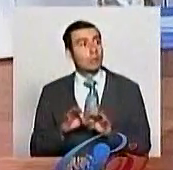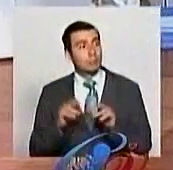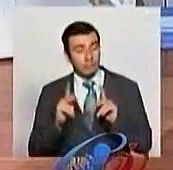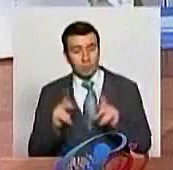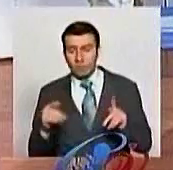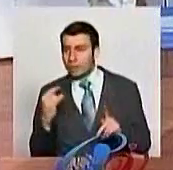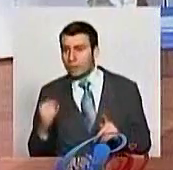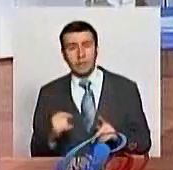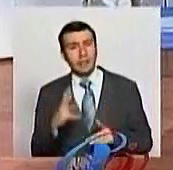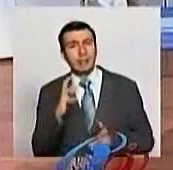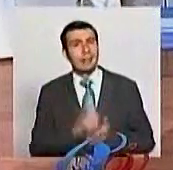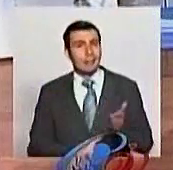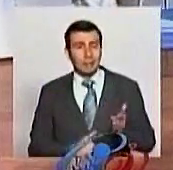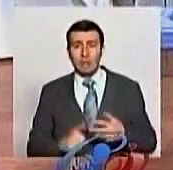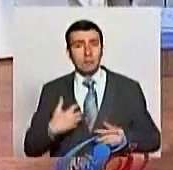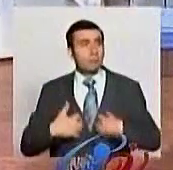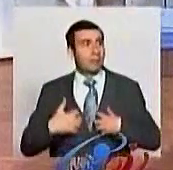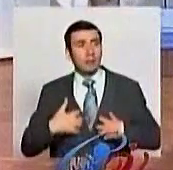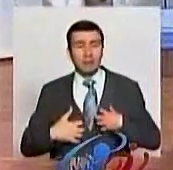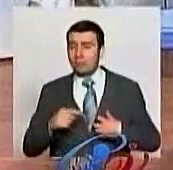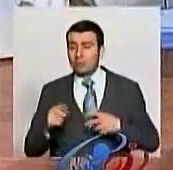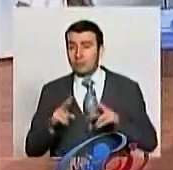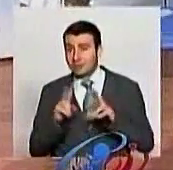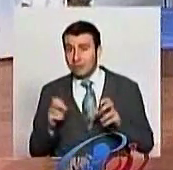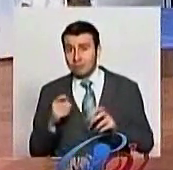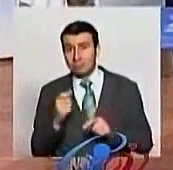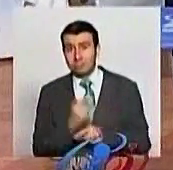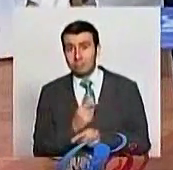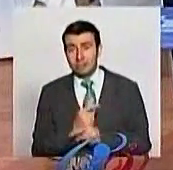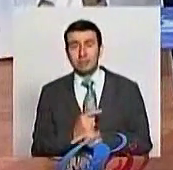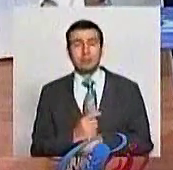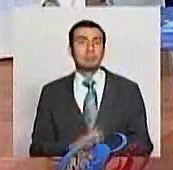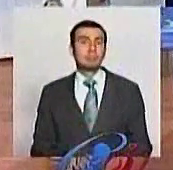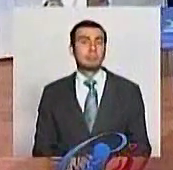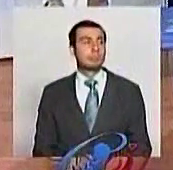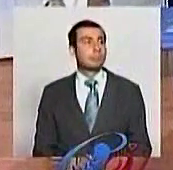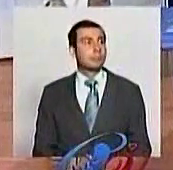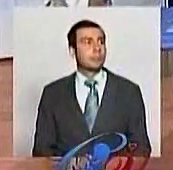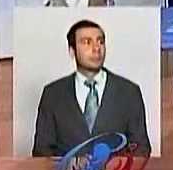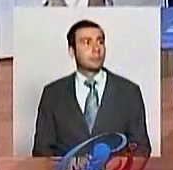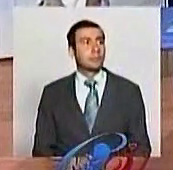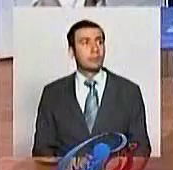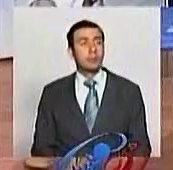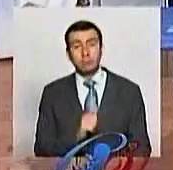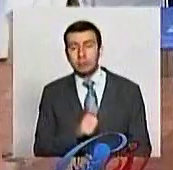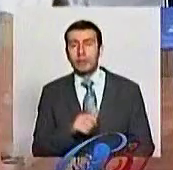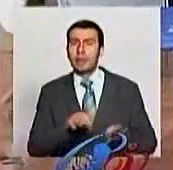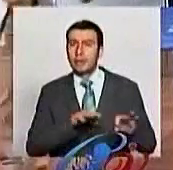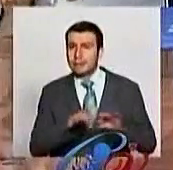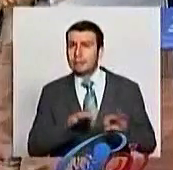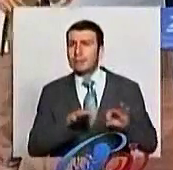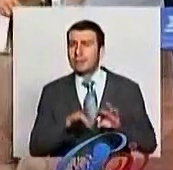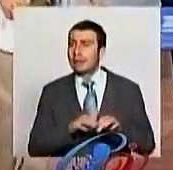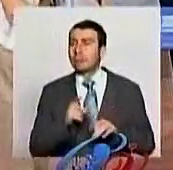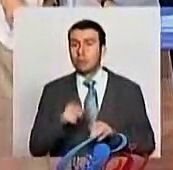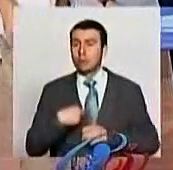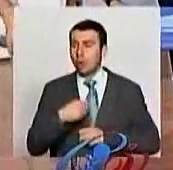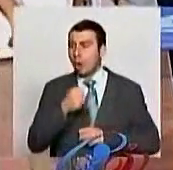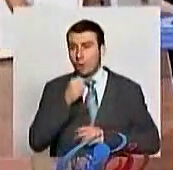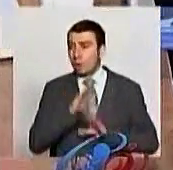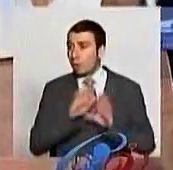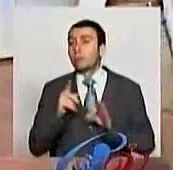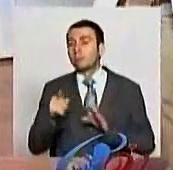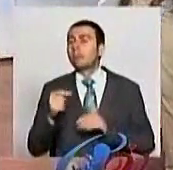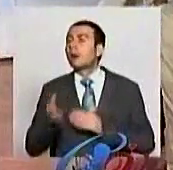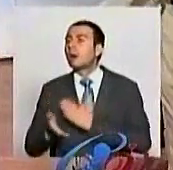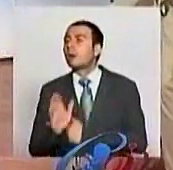temor al tema del electrocardiograma. Carolina me va explicando mientras me quedo acá sin micrófono. Sí, acá